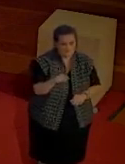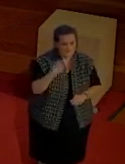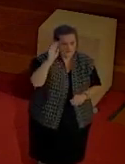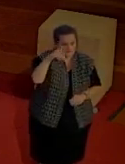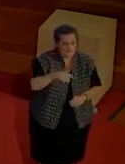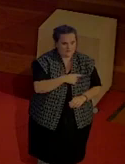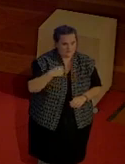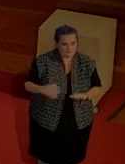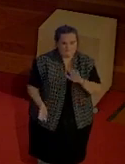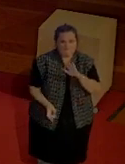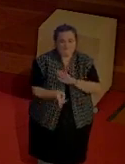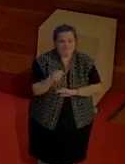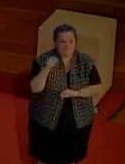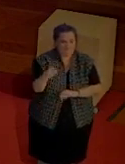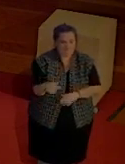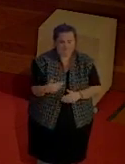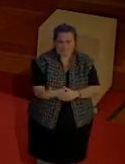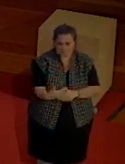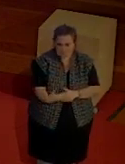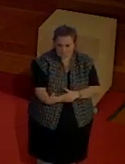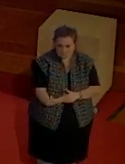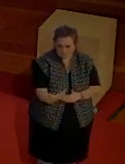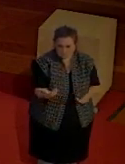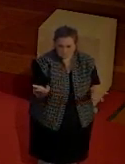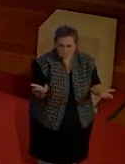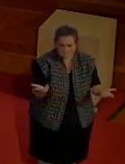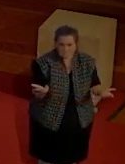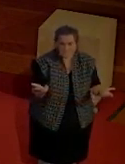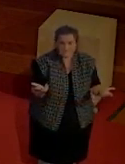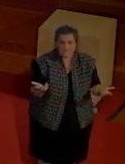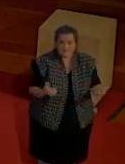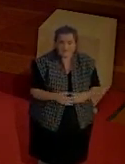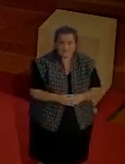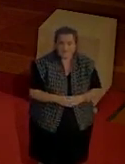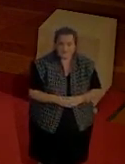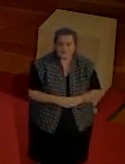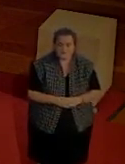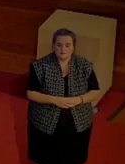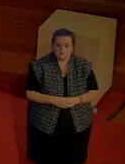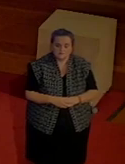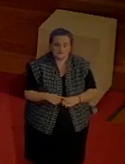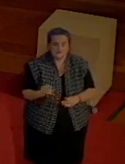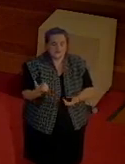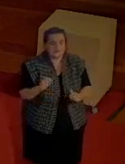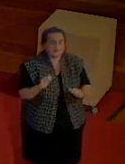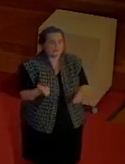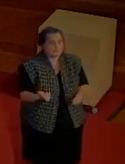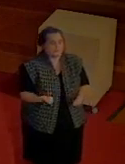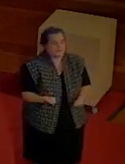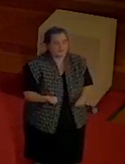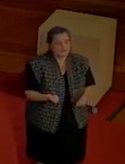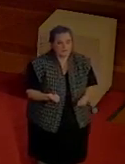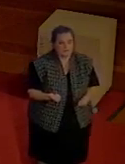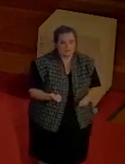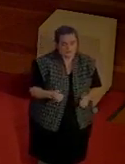económicamente políticamente en cualquier otro aspecto lo cual quiere decir que cuando se repartieron las cartas en la creación de